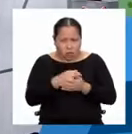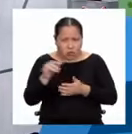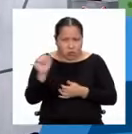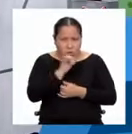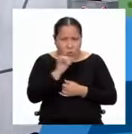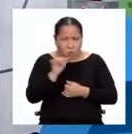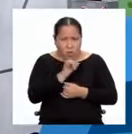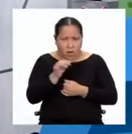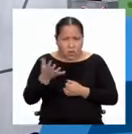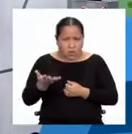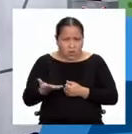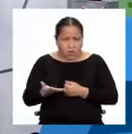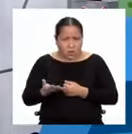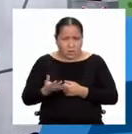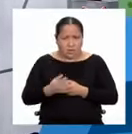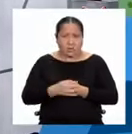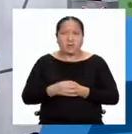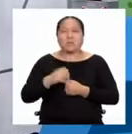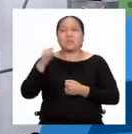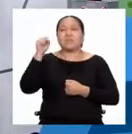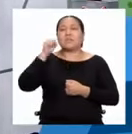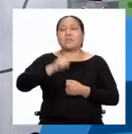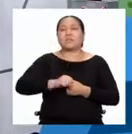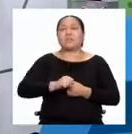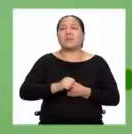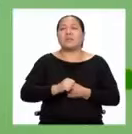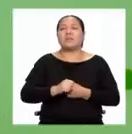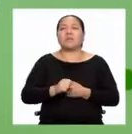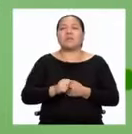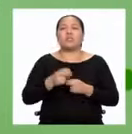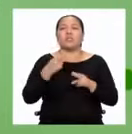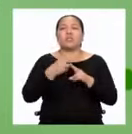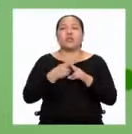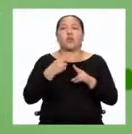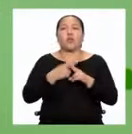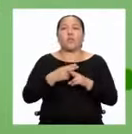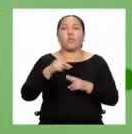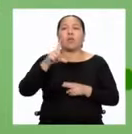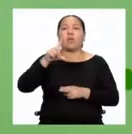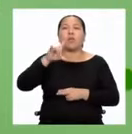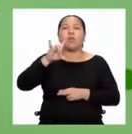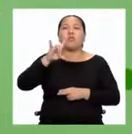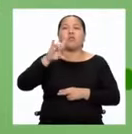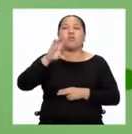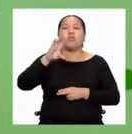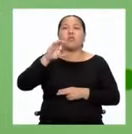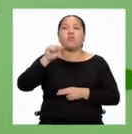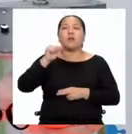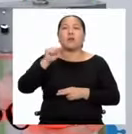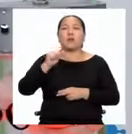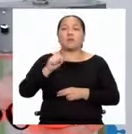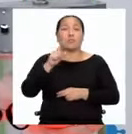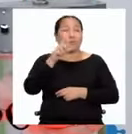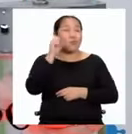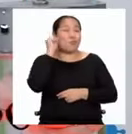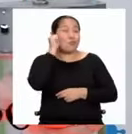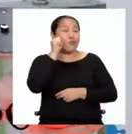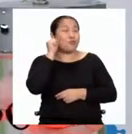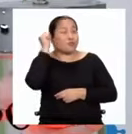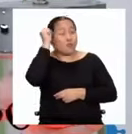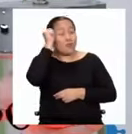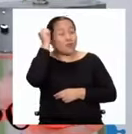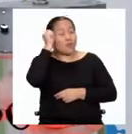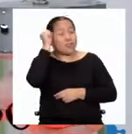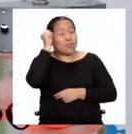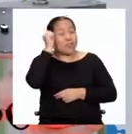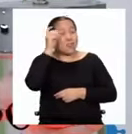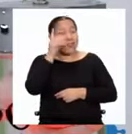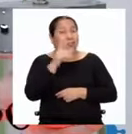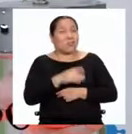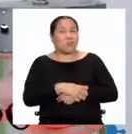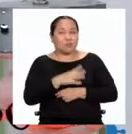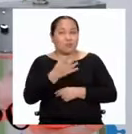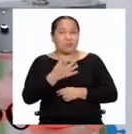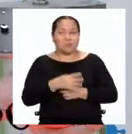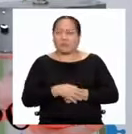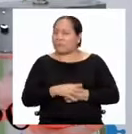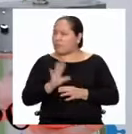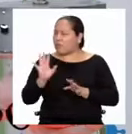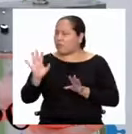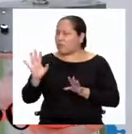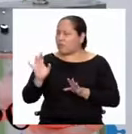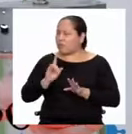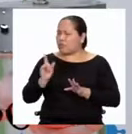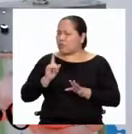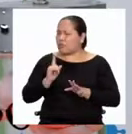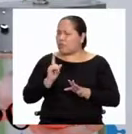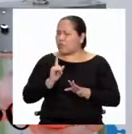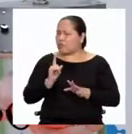padre? Así es. Se llama Luca. ¡Luca! Como tu sobrino Diego, el que vive en la casa del bisabuelo, ¿no es verdad? Sí, pero